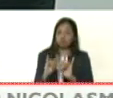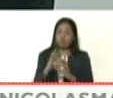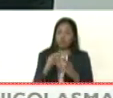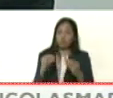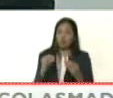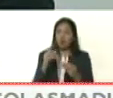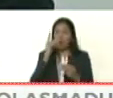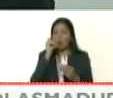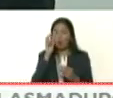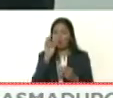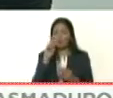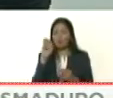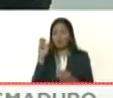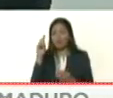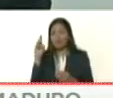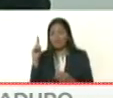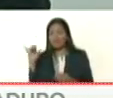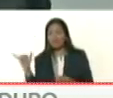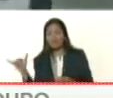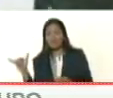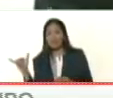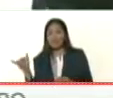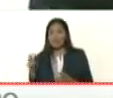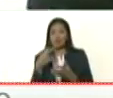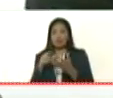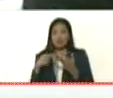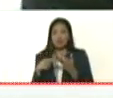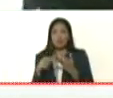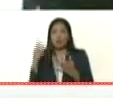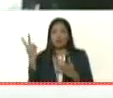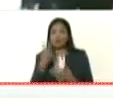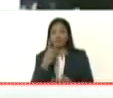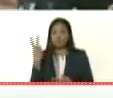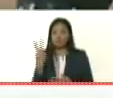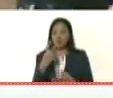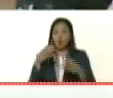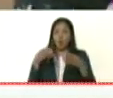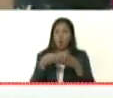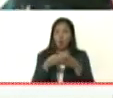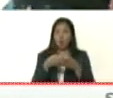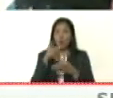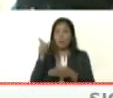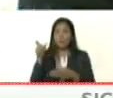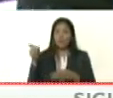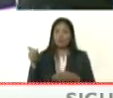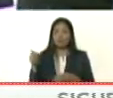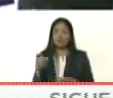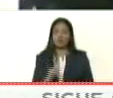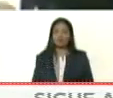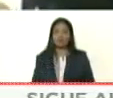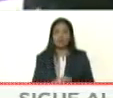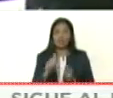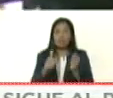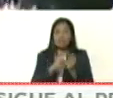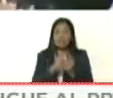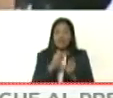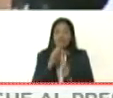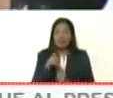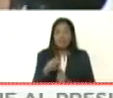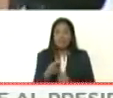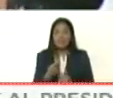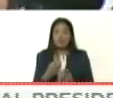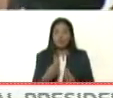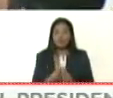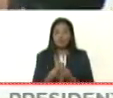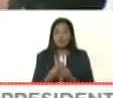Superlano, Loren Sales, Gaby Arellano, Lester Toledo, el asistente de Freddy Superlano, y aquí ustedes